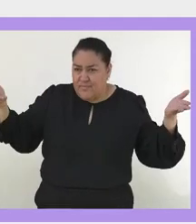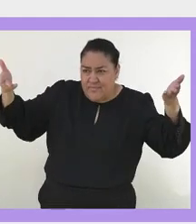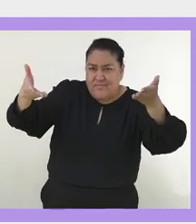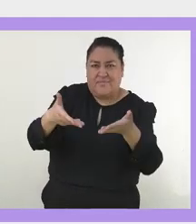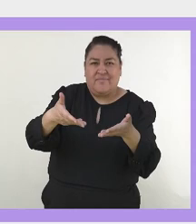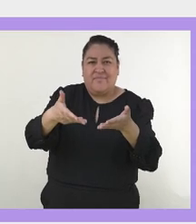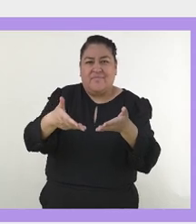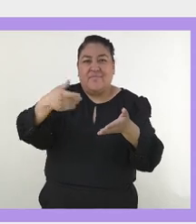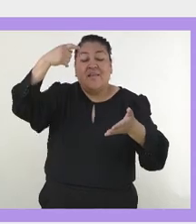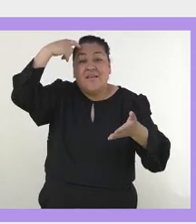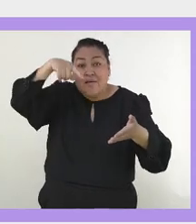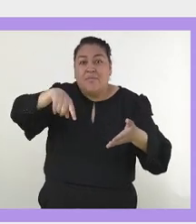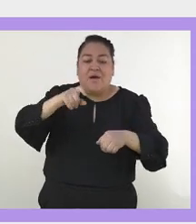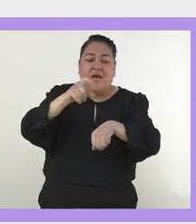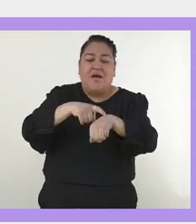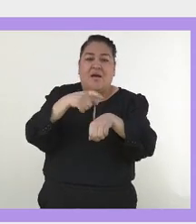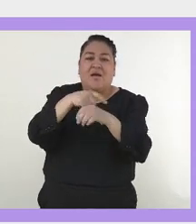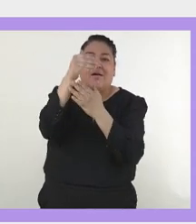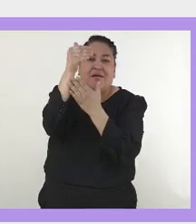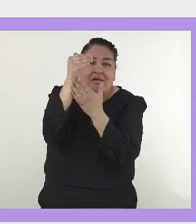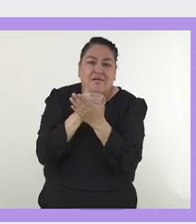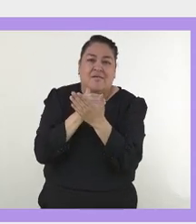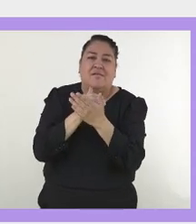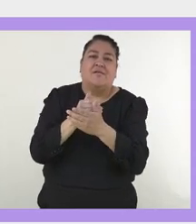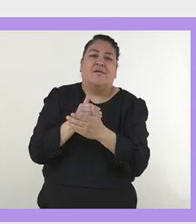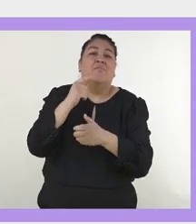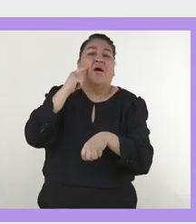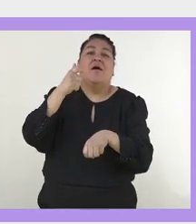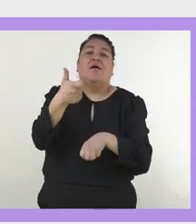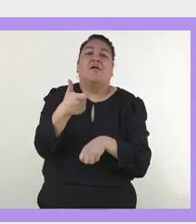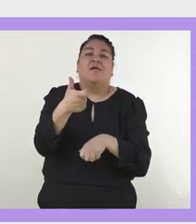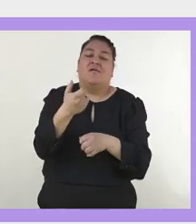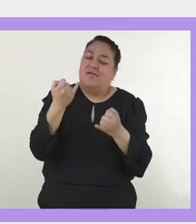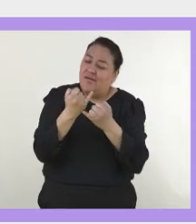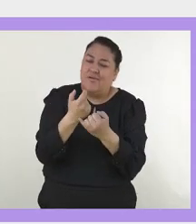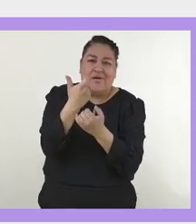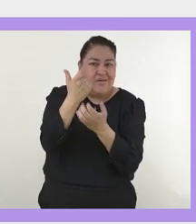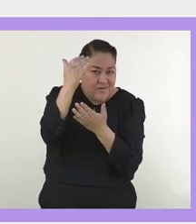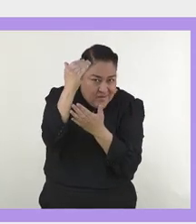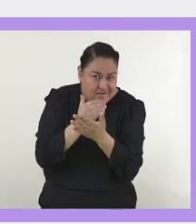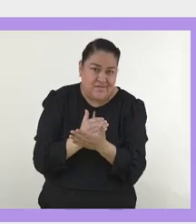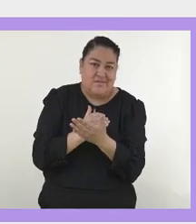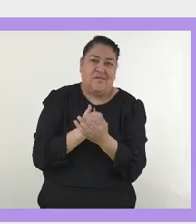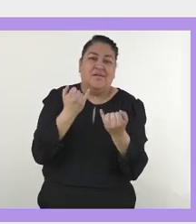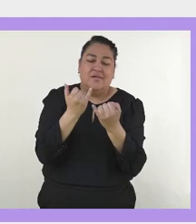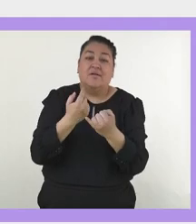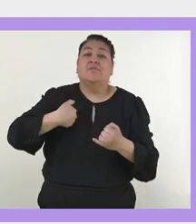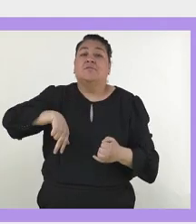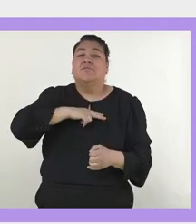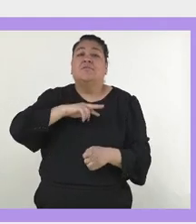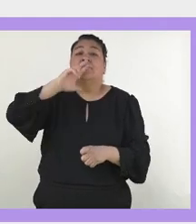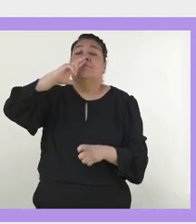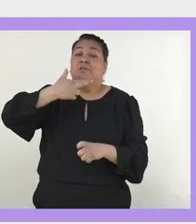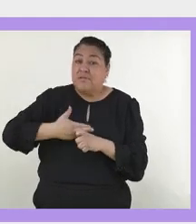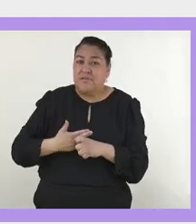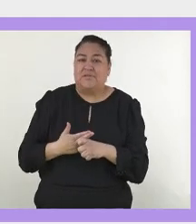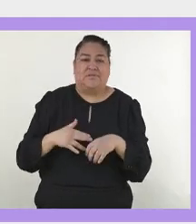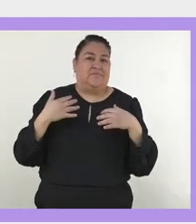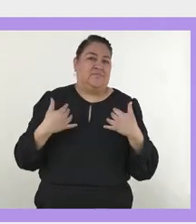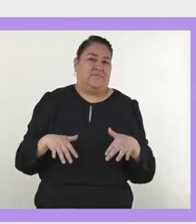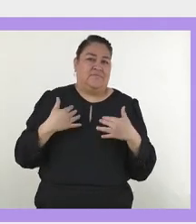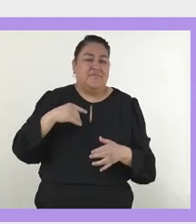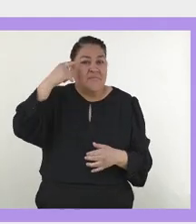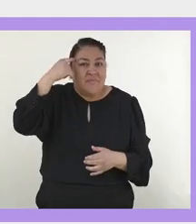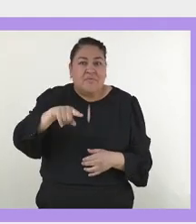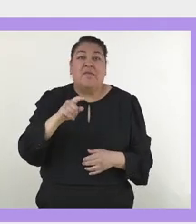ahorrar tiempo y el tiempo en el fútbol también es dinero entonces sabemos que tenemos una responsabilidad enorme de estar